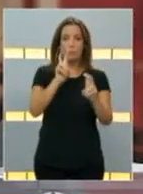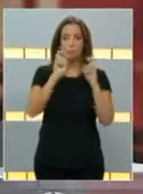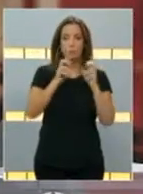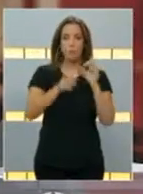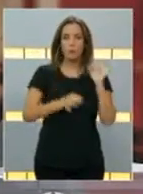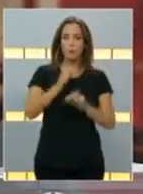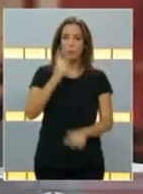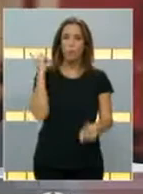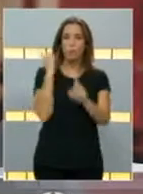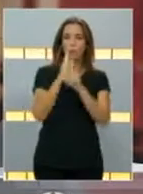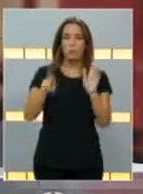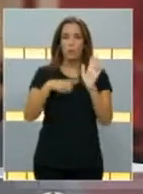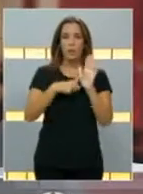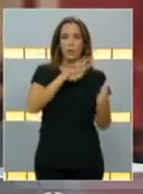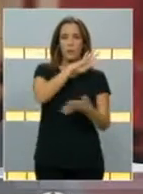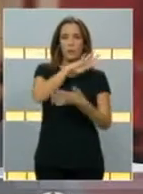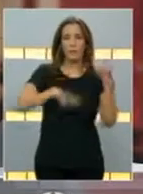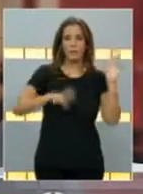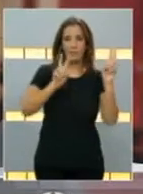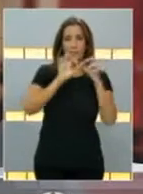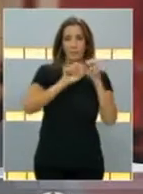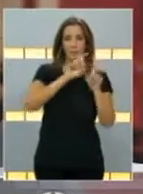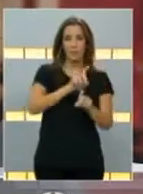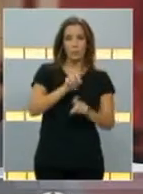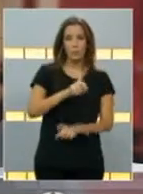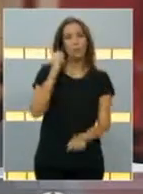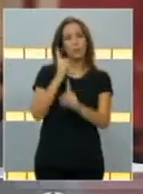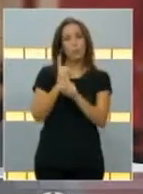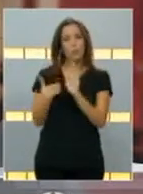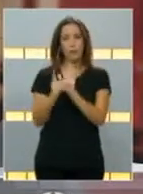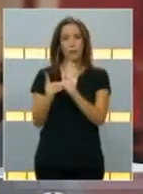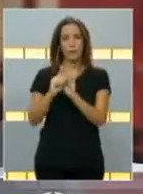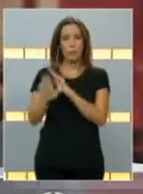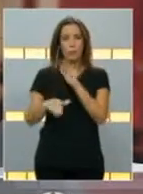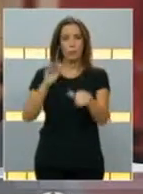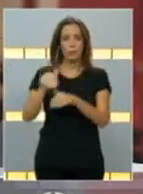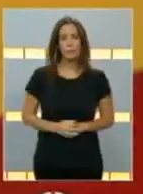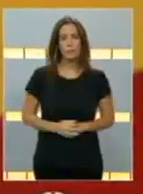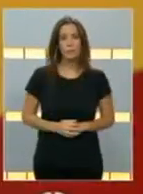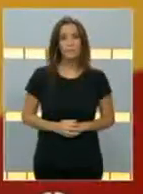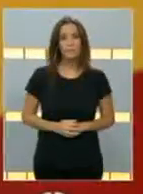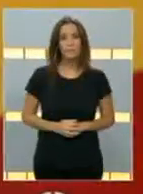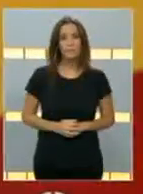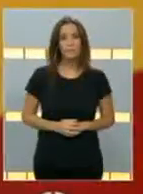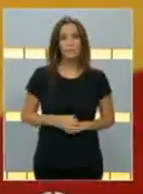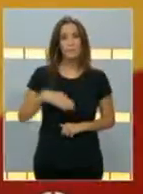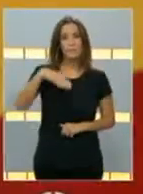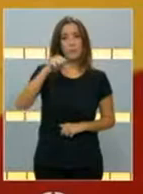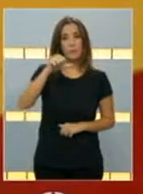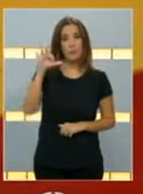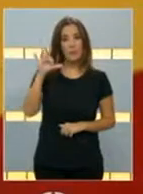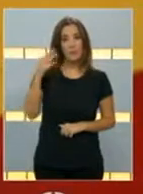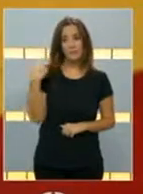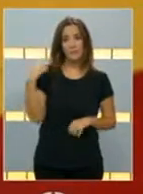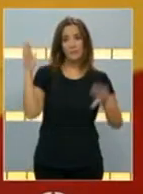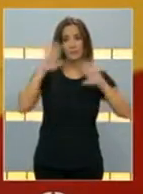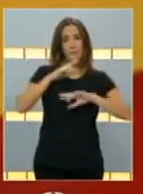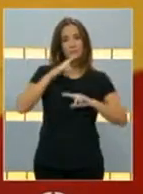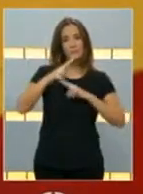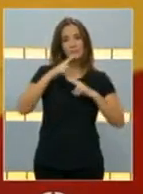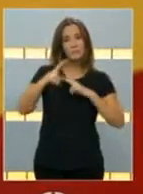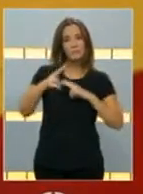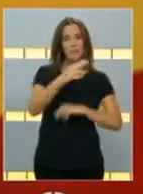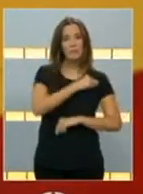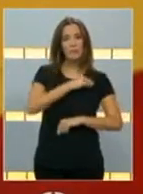Ejecutivo contra la ley catalana de consultas y también contra el decreto de convocatoria del referéndum. Artur Mas contestó anoche a las preguntas de